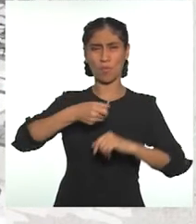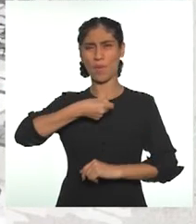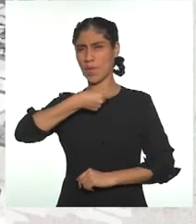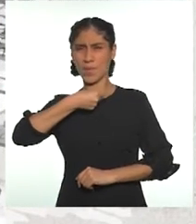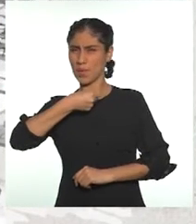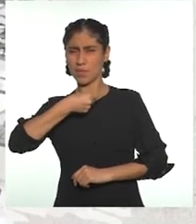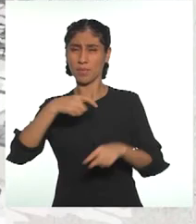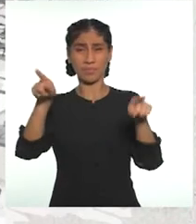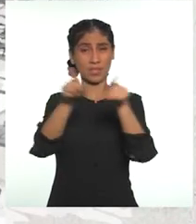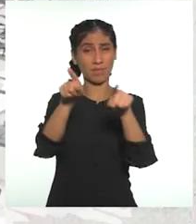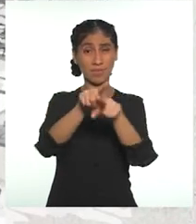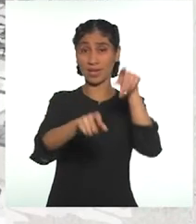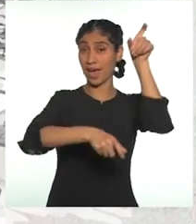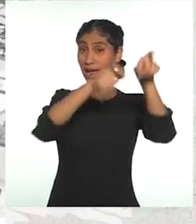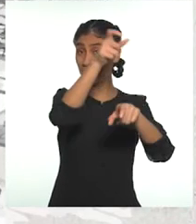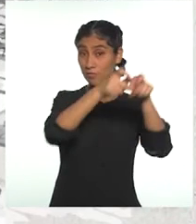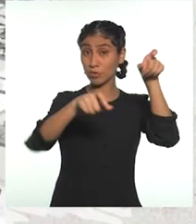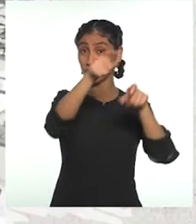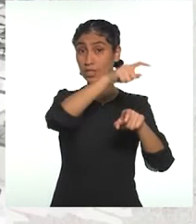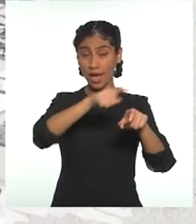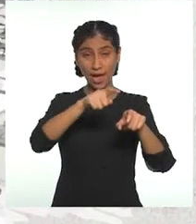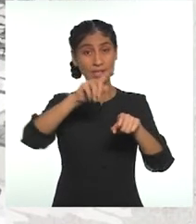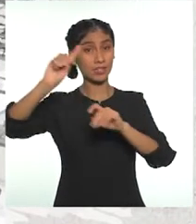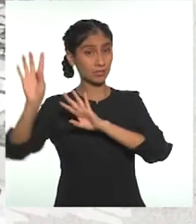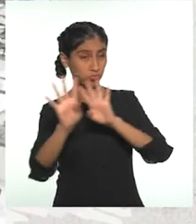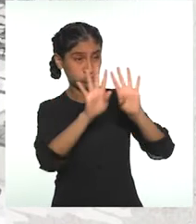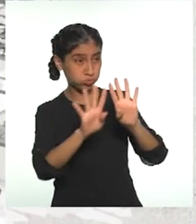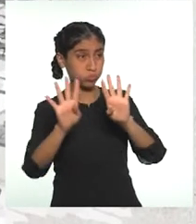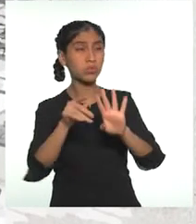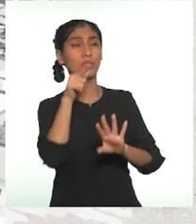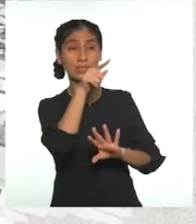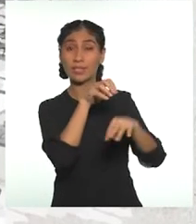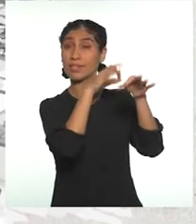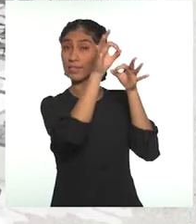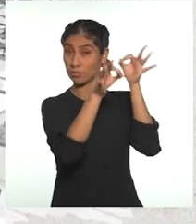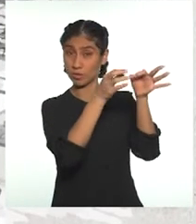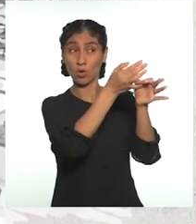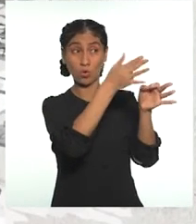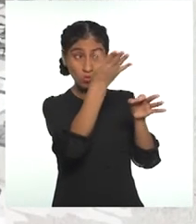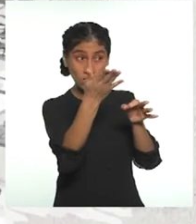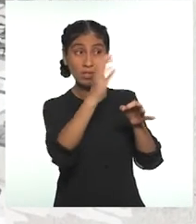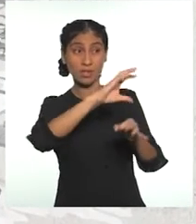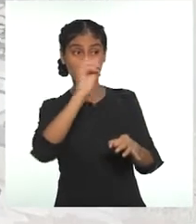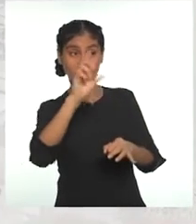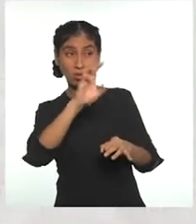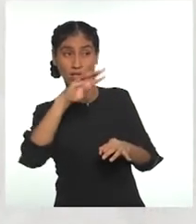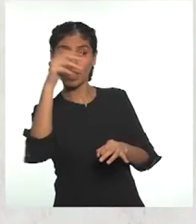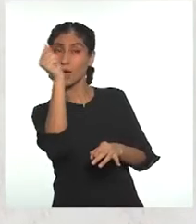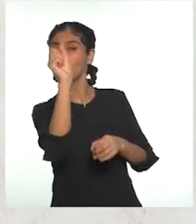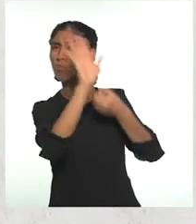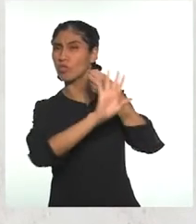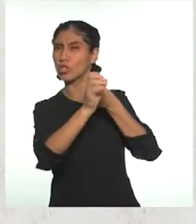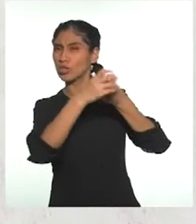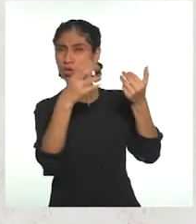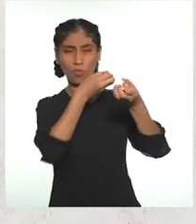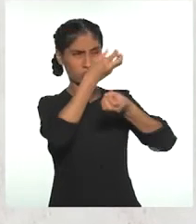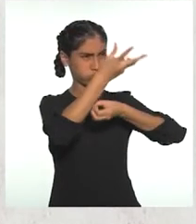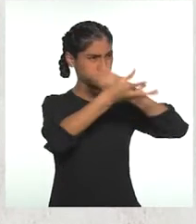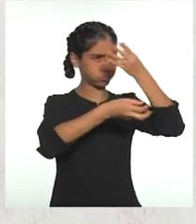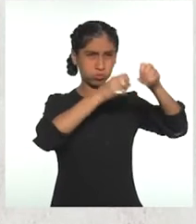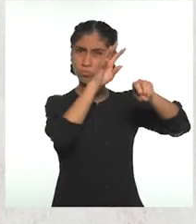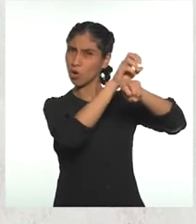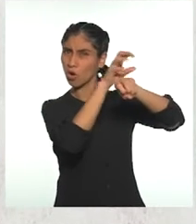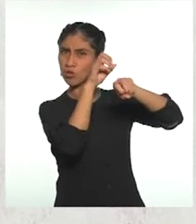Además, se capacitó a la población para atender casos leves de cólera y se educó a las madres de familia a través de charlas. En el distrito